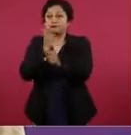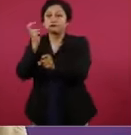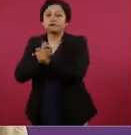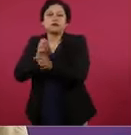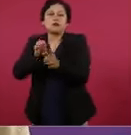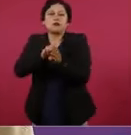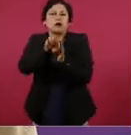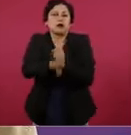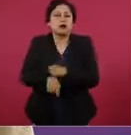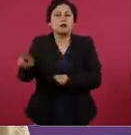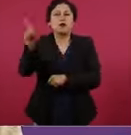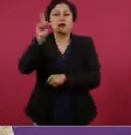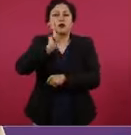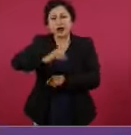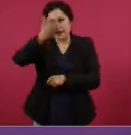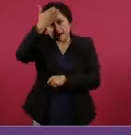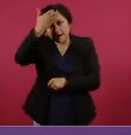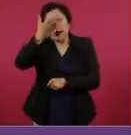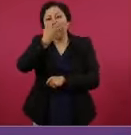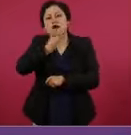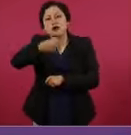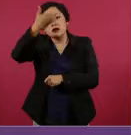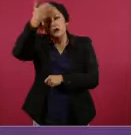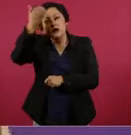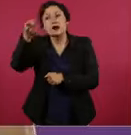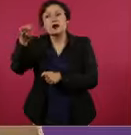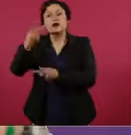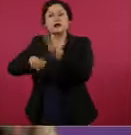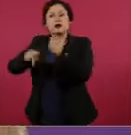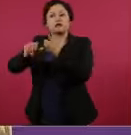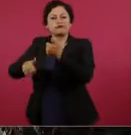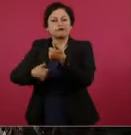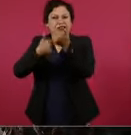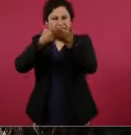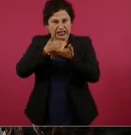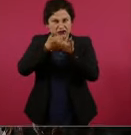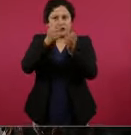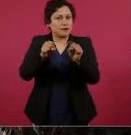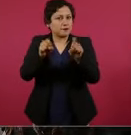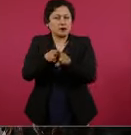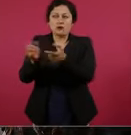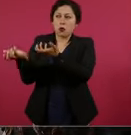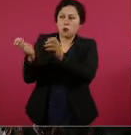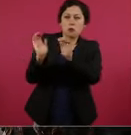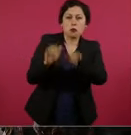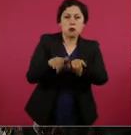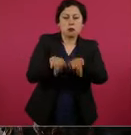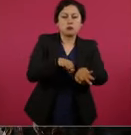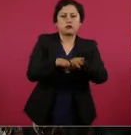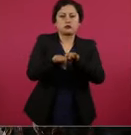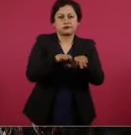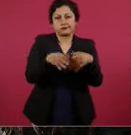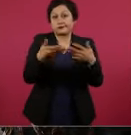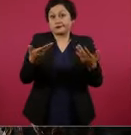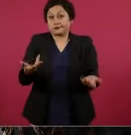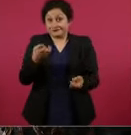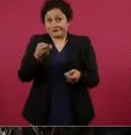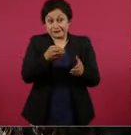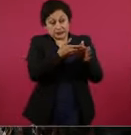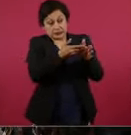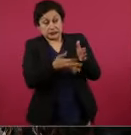generales, enfermeras clínicas y de auxiliares de enfermería. Entonces, se atiende todas las dimensiones. Las